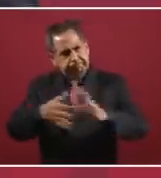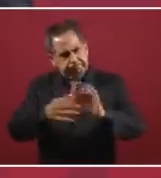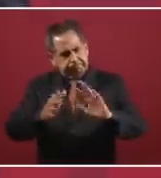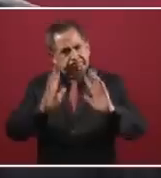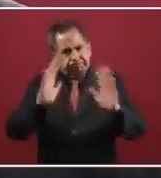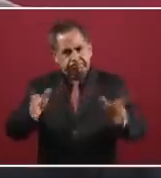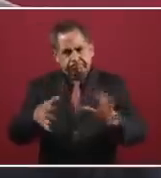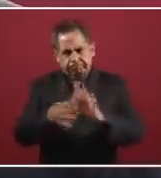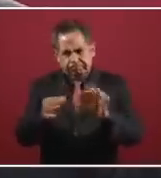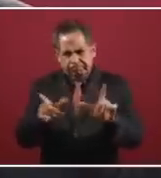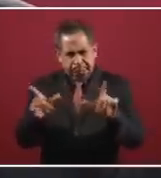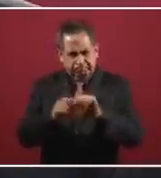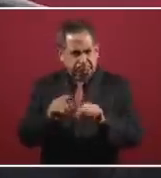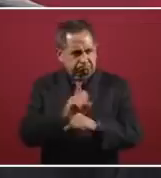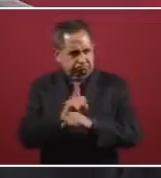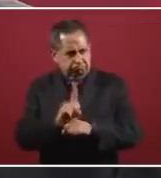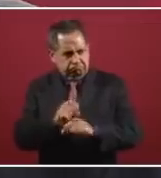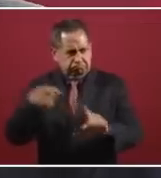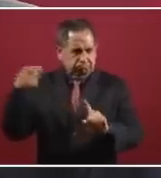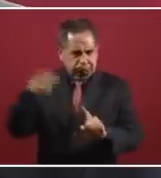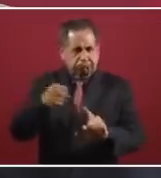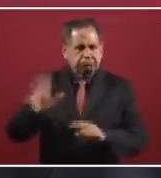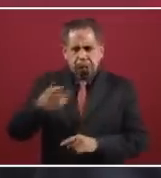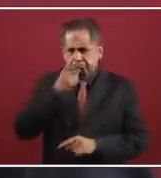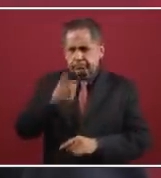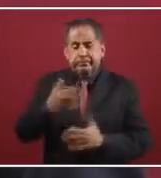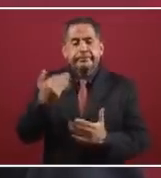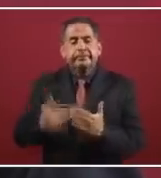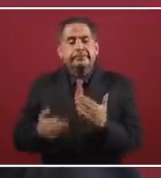manera sutil, muy rápida, pues lo que